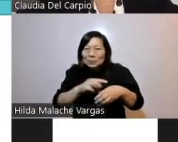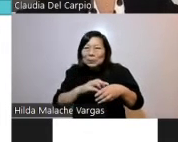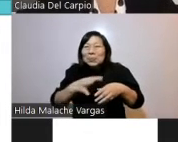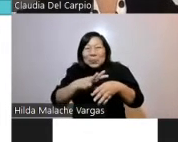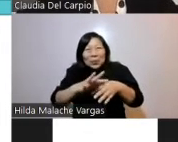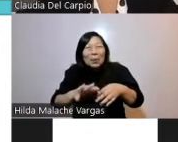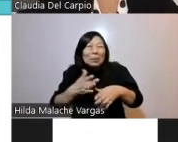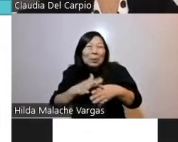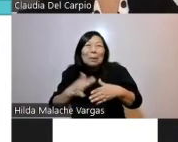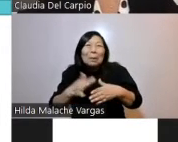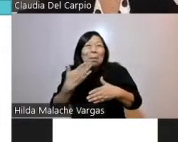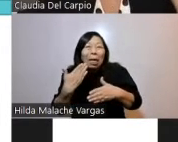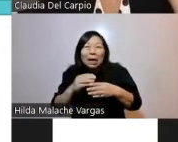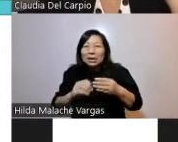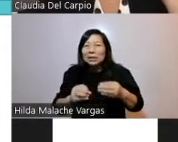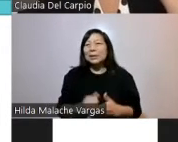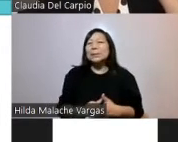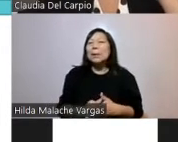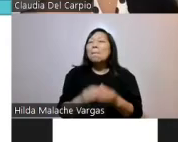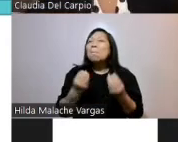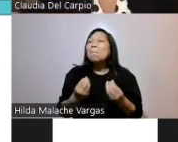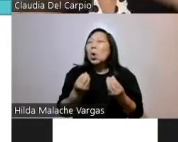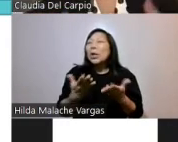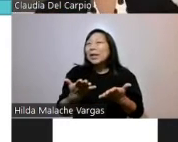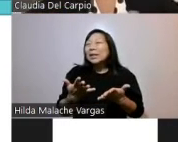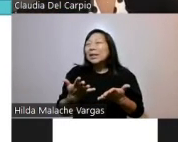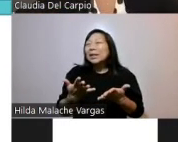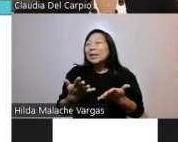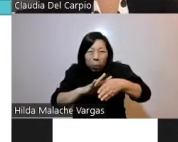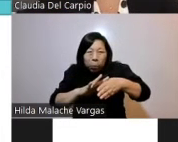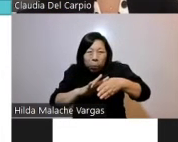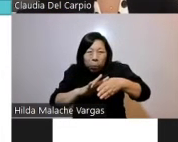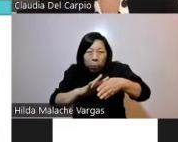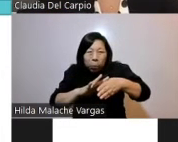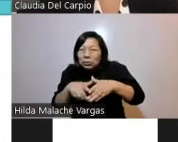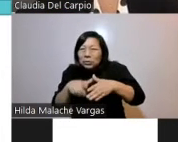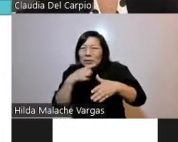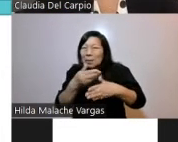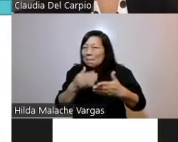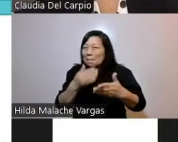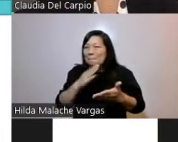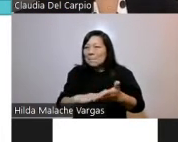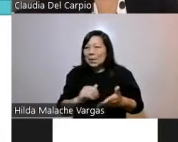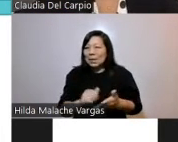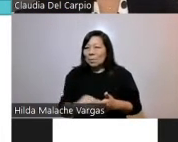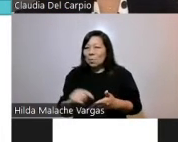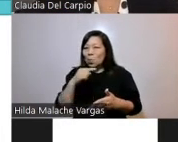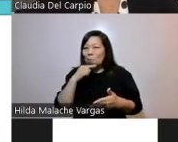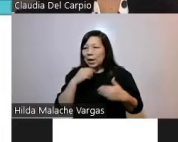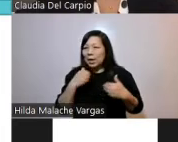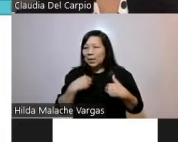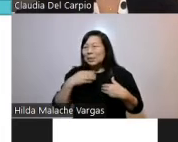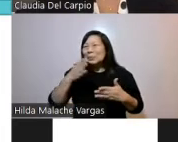que están recibiendo antibióticos, porque los antibióticos arrasan con toda la flora vaginal, o mujeres que tienen mal